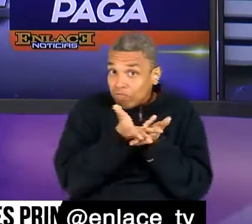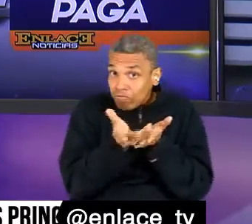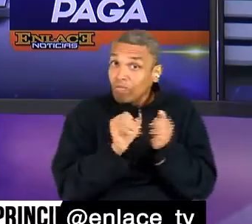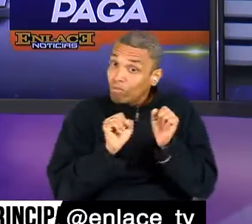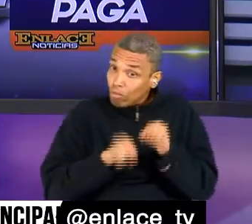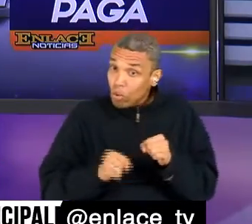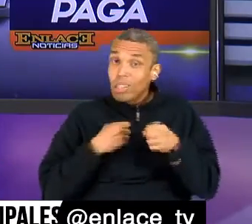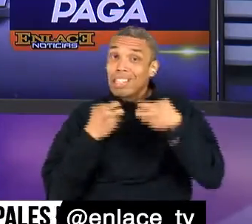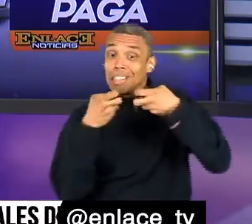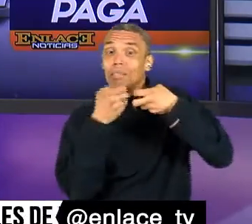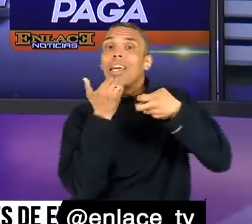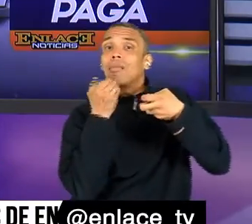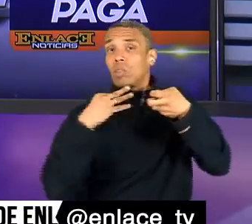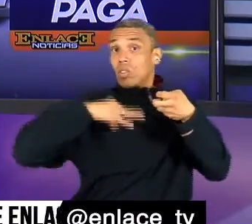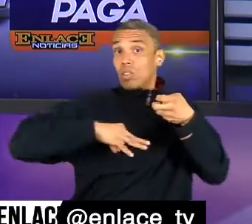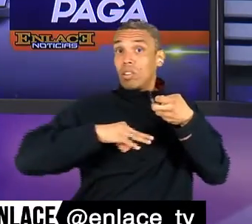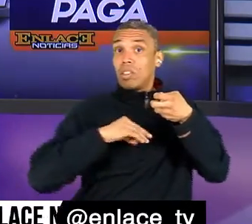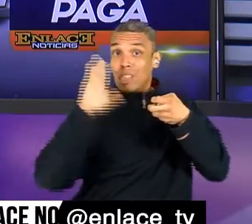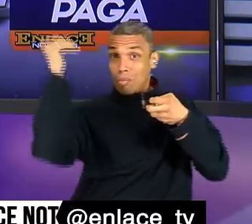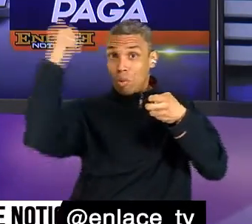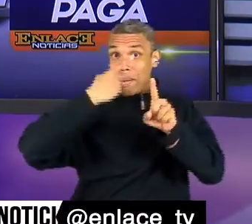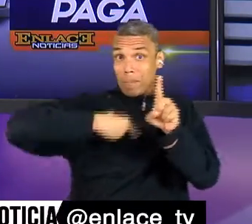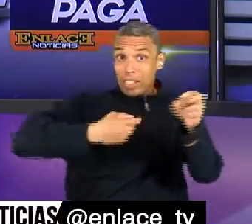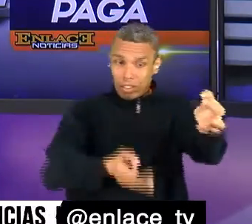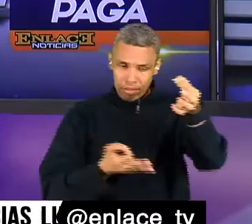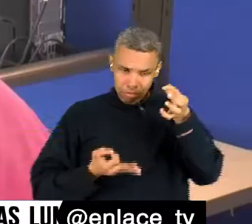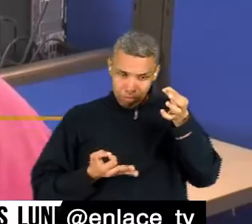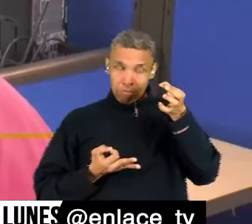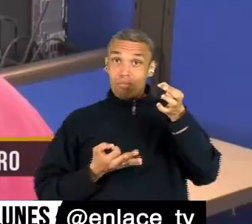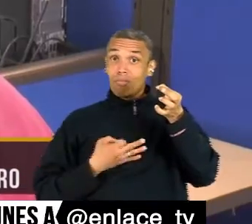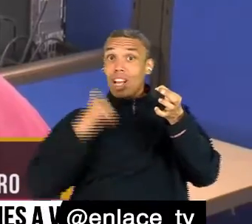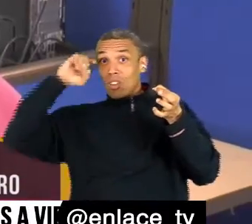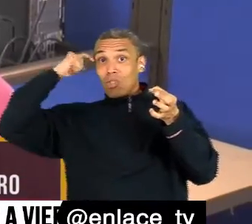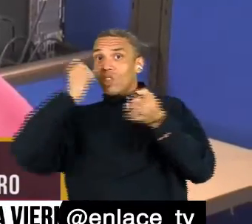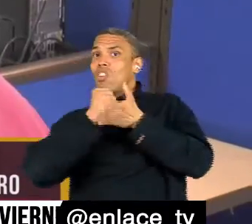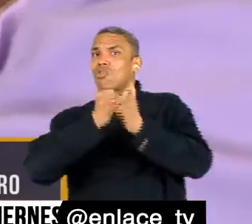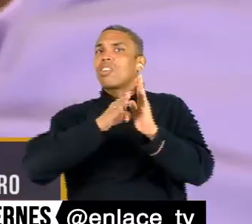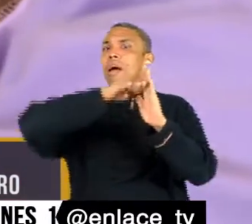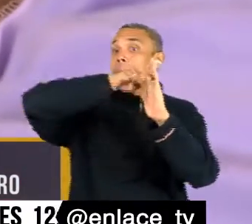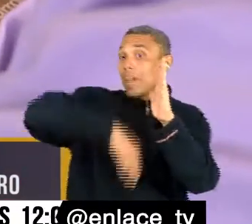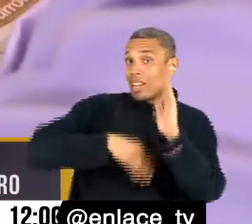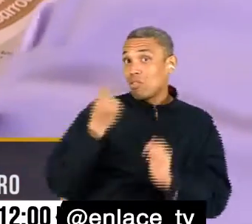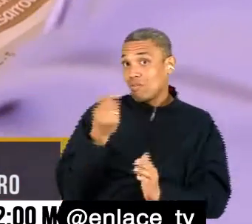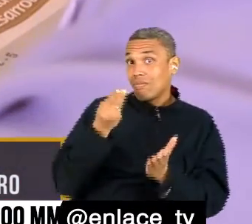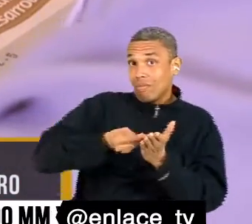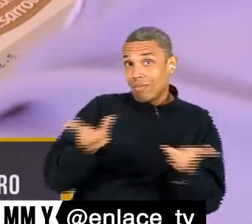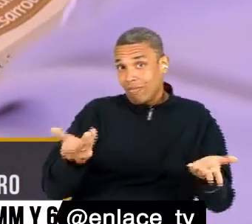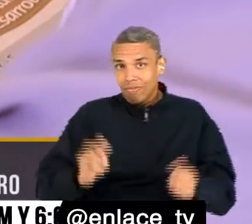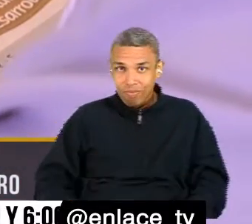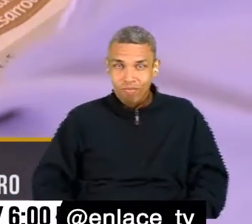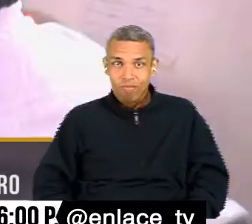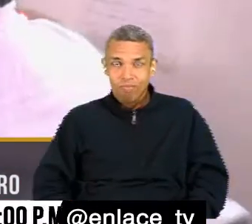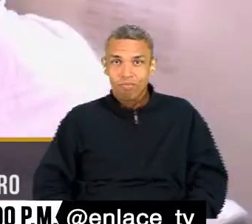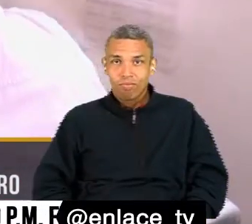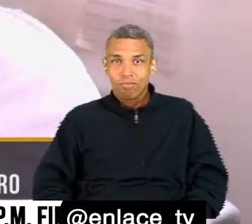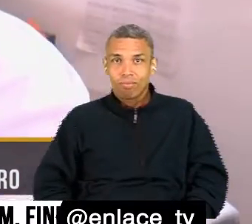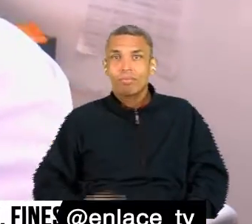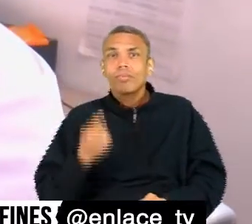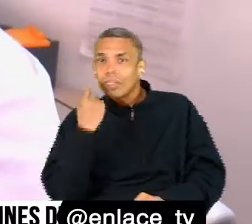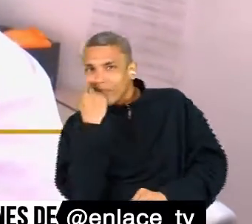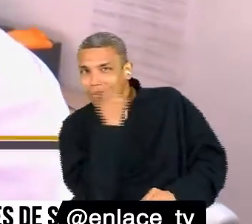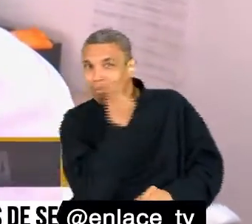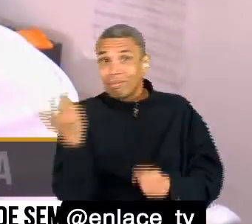significará rebajas en la próxima facturación. Ahorrar Paga es la campaña que lidera el Gobierno Nacional del presidente Santos para evitar un racionamiento